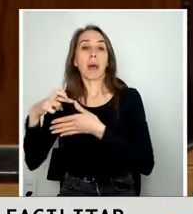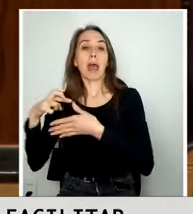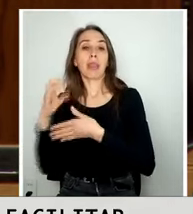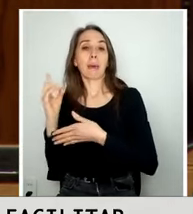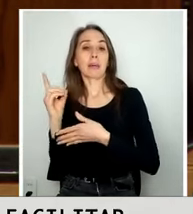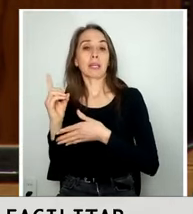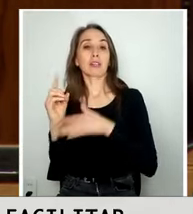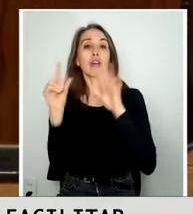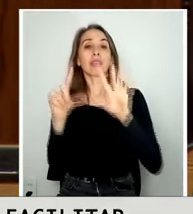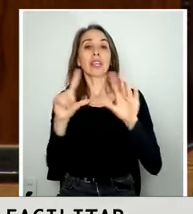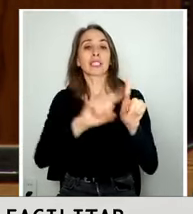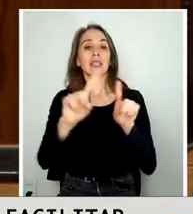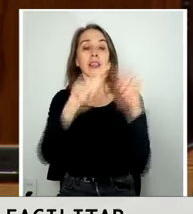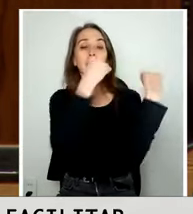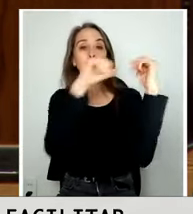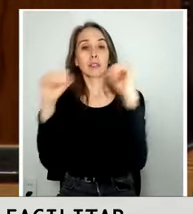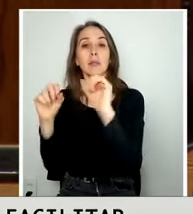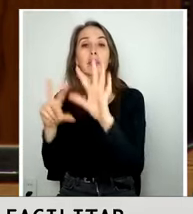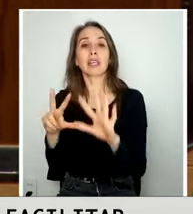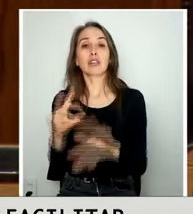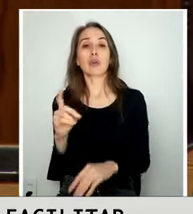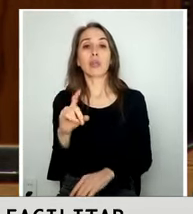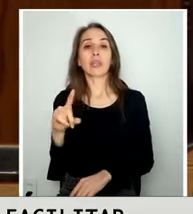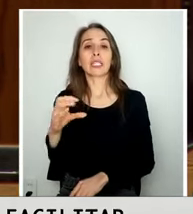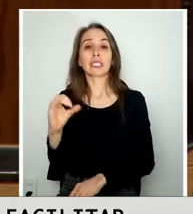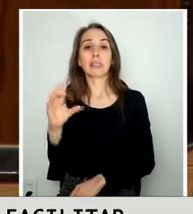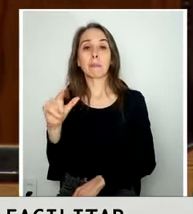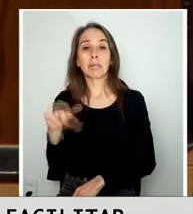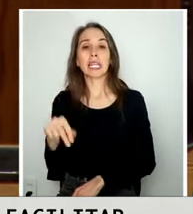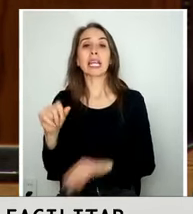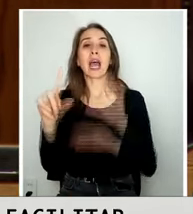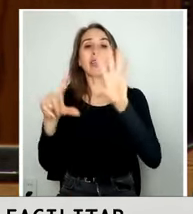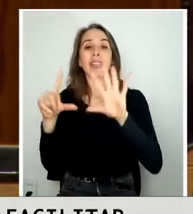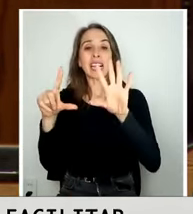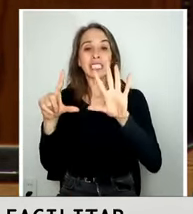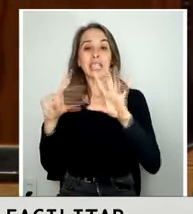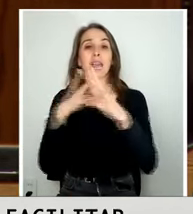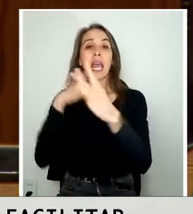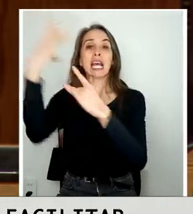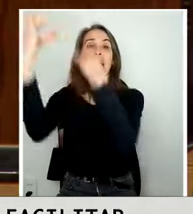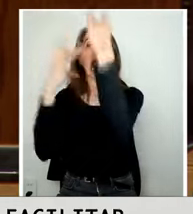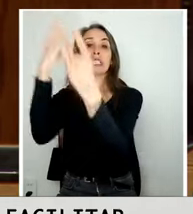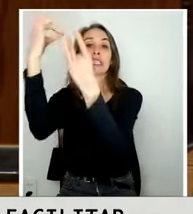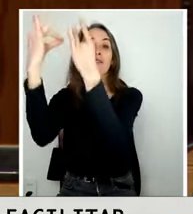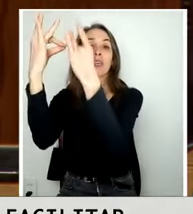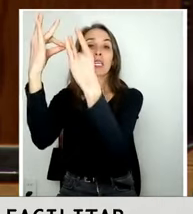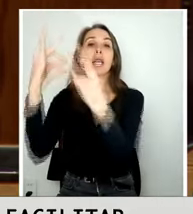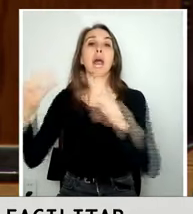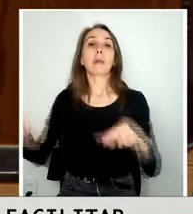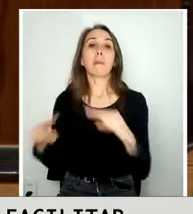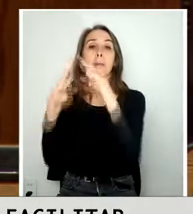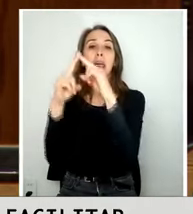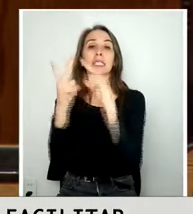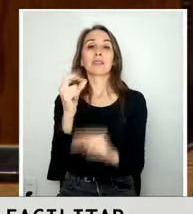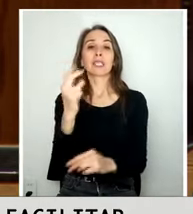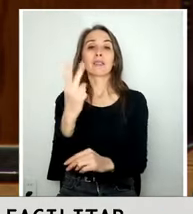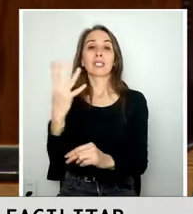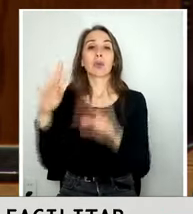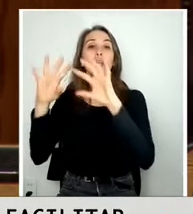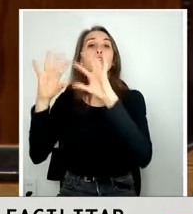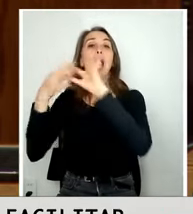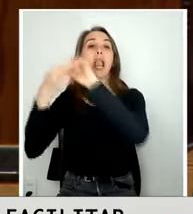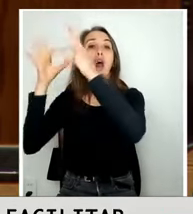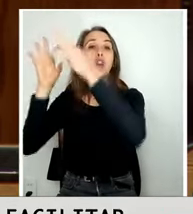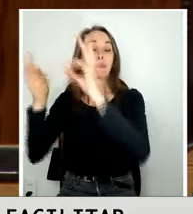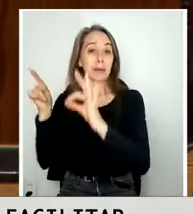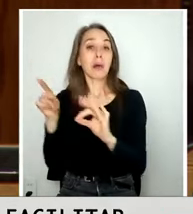deportes 18 disciplinas 17 de ellas clasificatorias a París 2024 parto con